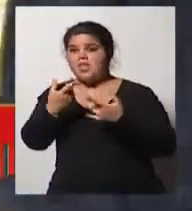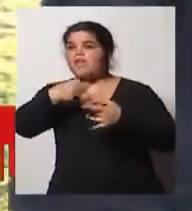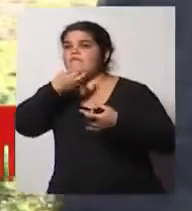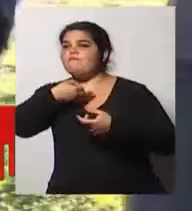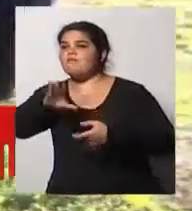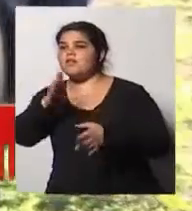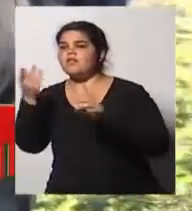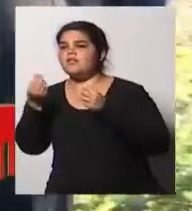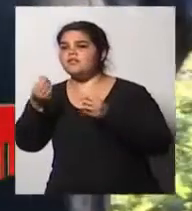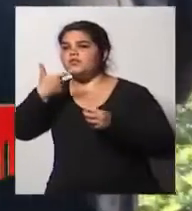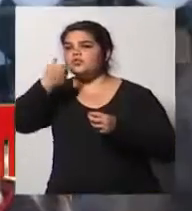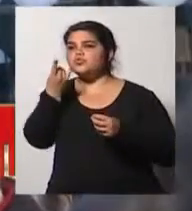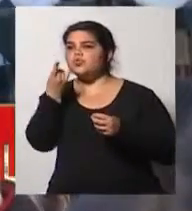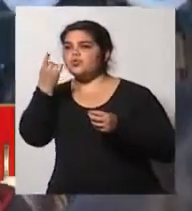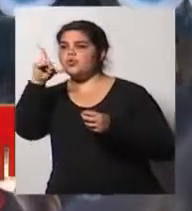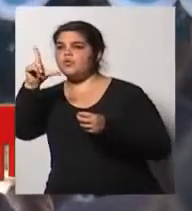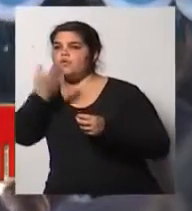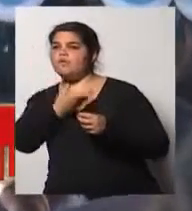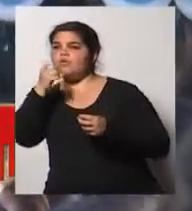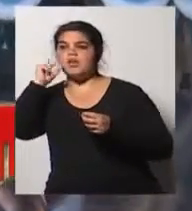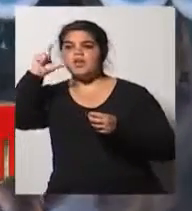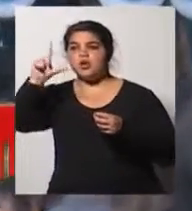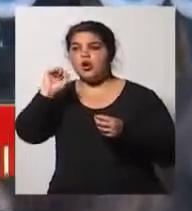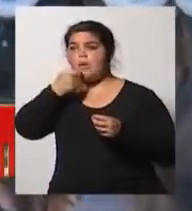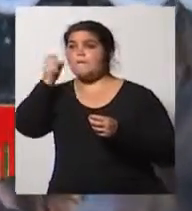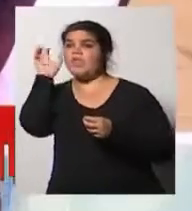ácido sulfúrico se utiliza en Mendoza en una manera